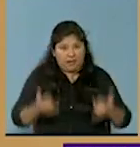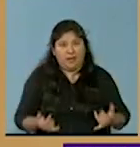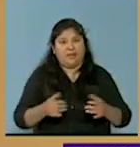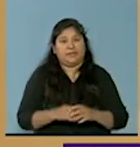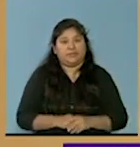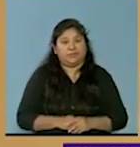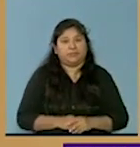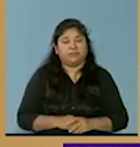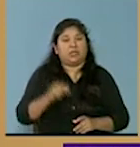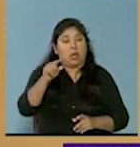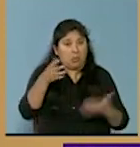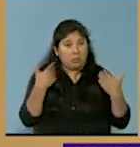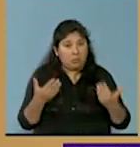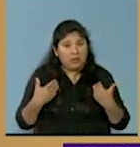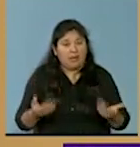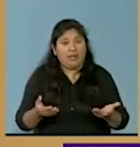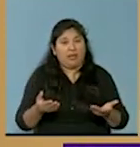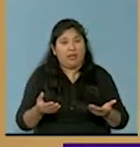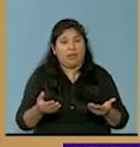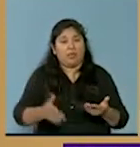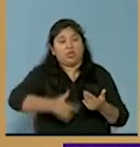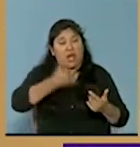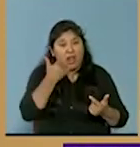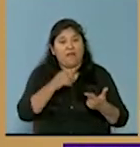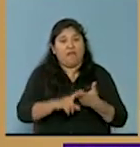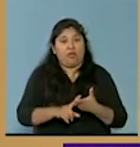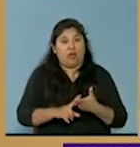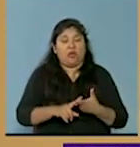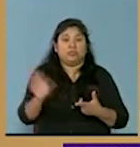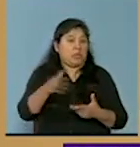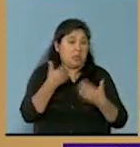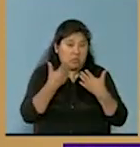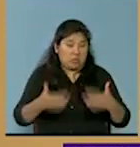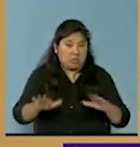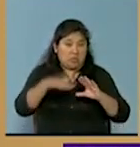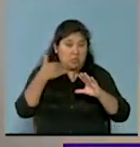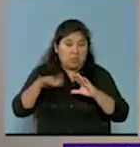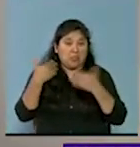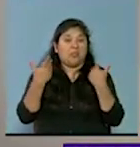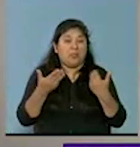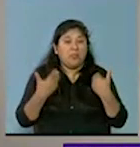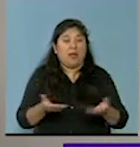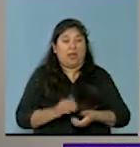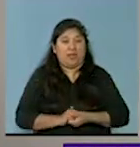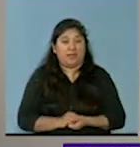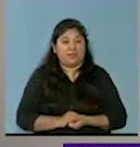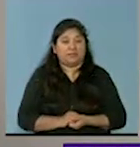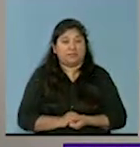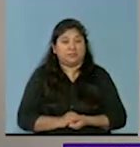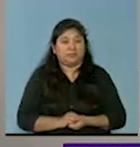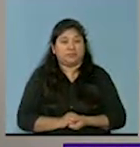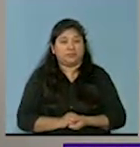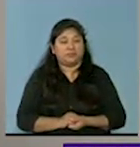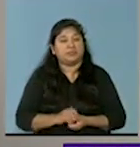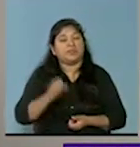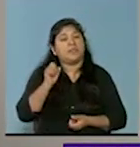está por la página por teléfono por donde puedan esto de salir con un abrigo en el auto